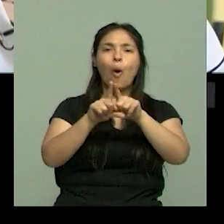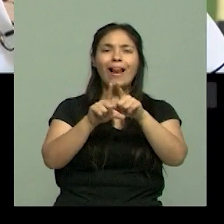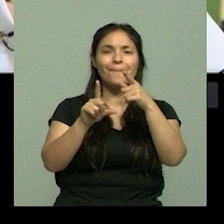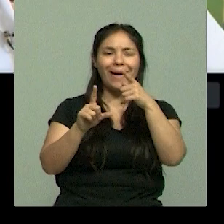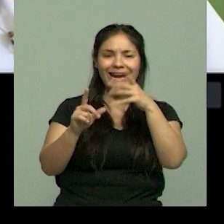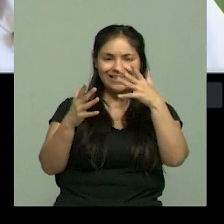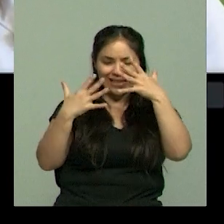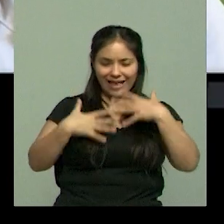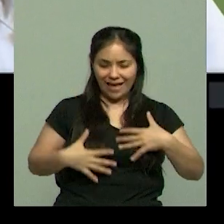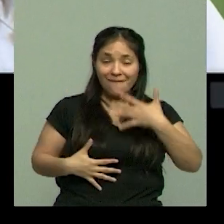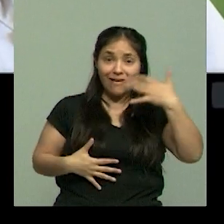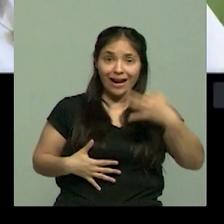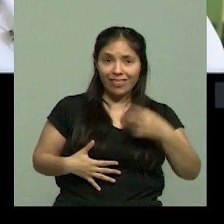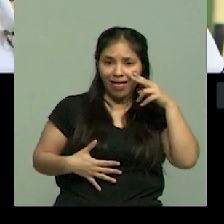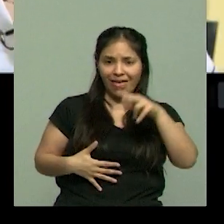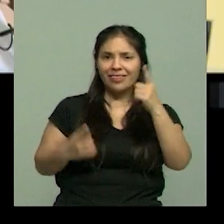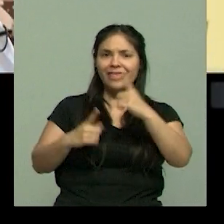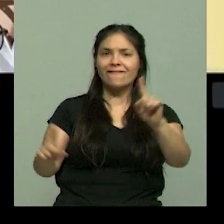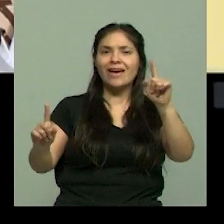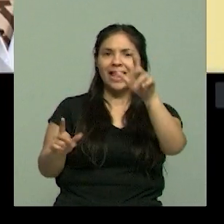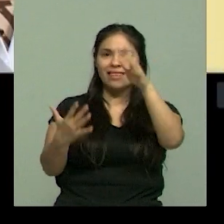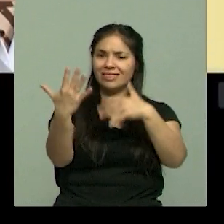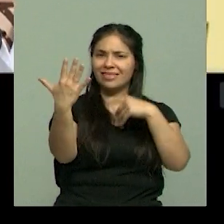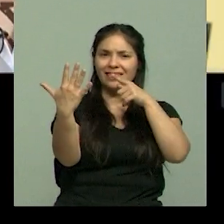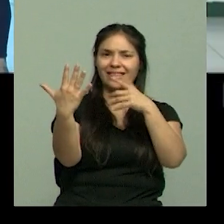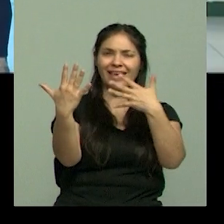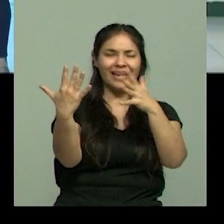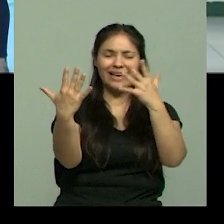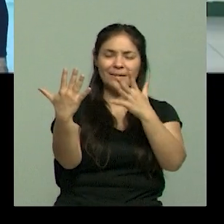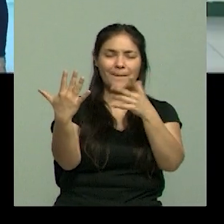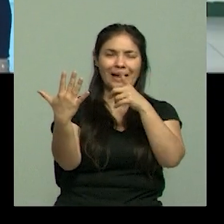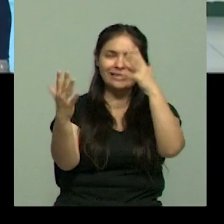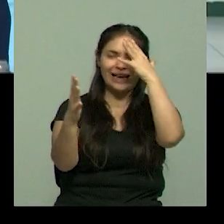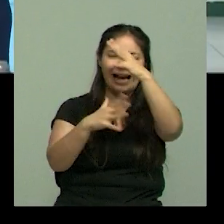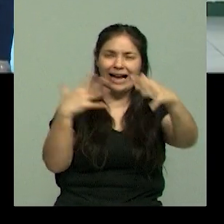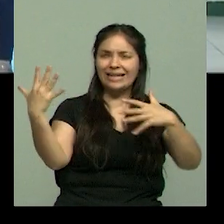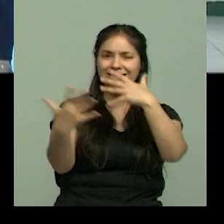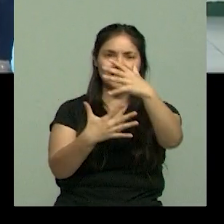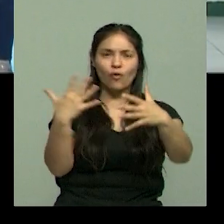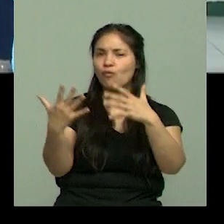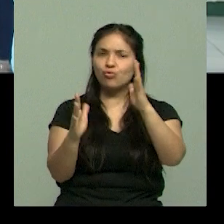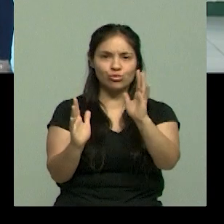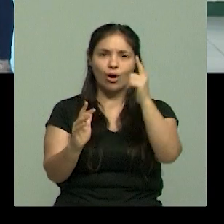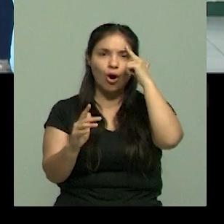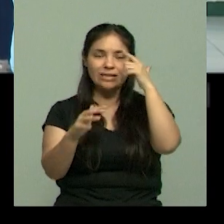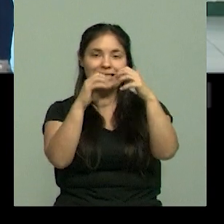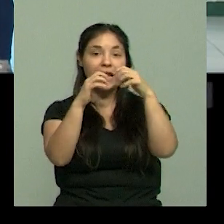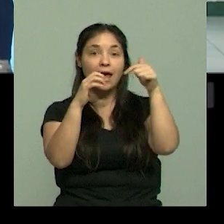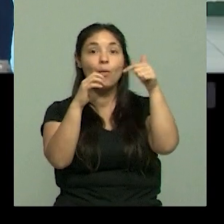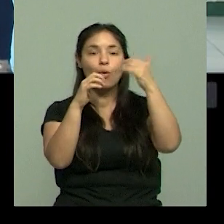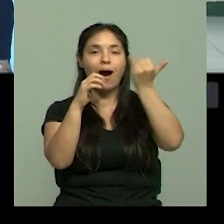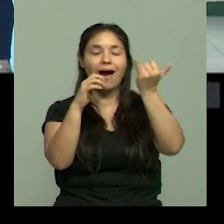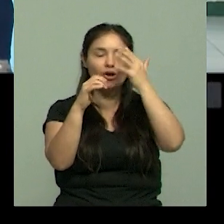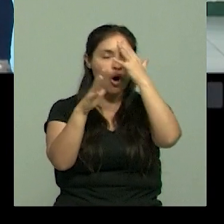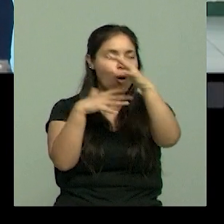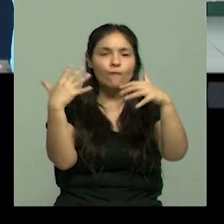que ven en el espejo no es lo que representa en realidad su cuerpo. O sea, hay una distorsión a nivel cognitivo de la imagen